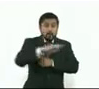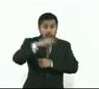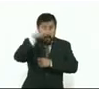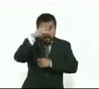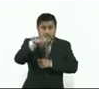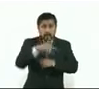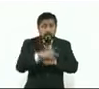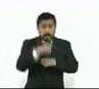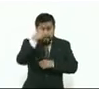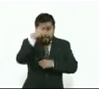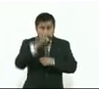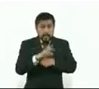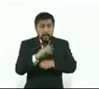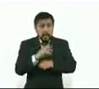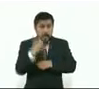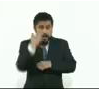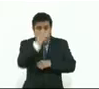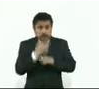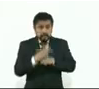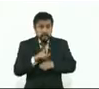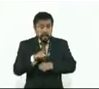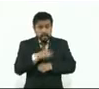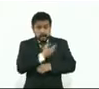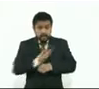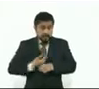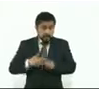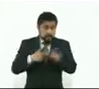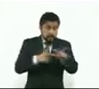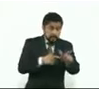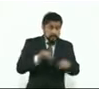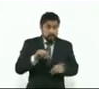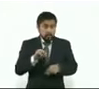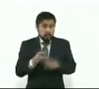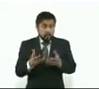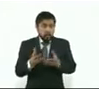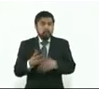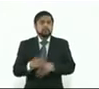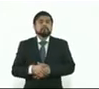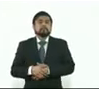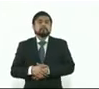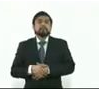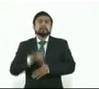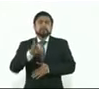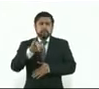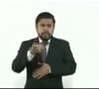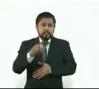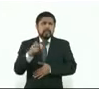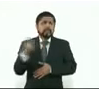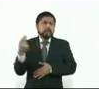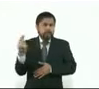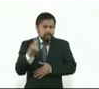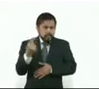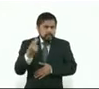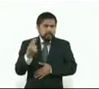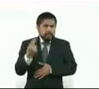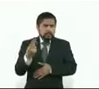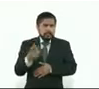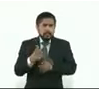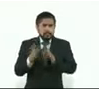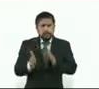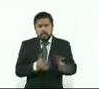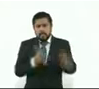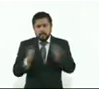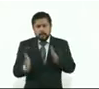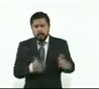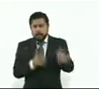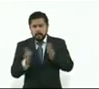Ahora, nosotros lo que decimos es que si se realiza, que no tendría por qué aplazarse, pero si el presidente establece